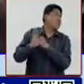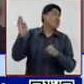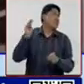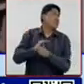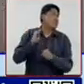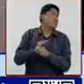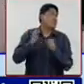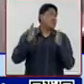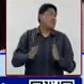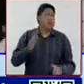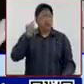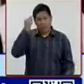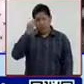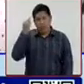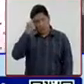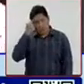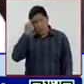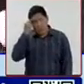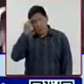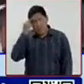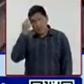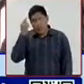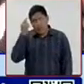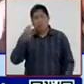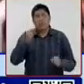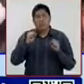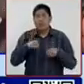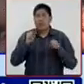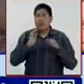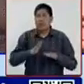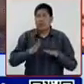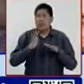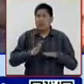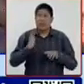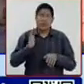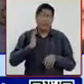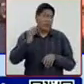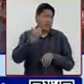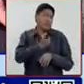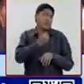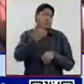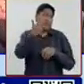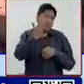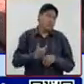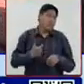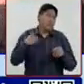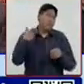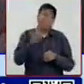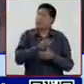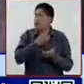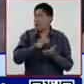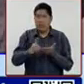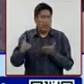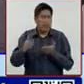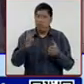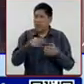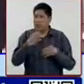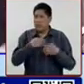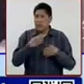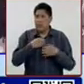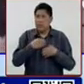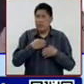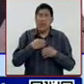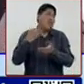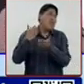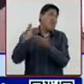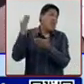de gobierno para poder estar tranquilos en nuestra zona, ya que estamos en nuestro derecho de hacer un reclamo